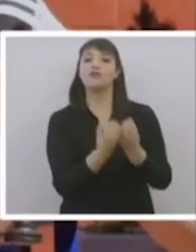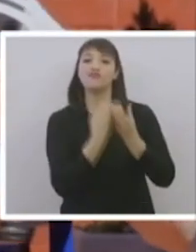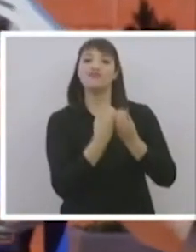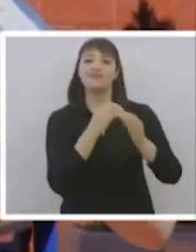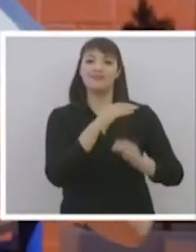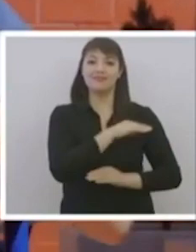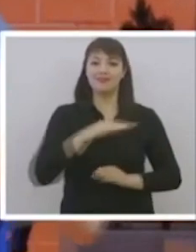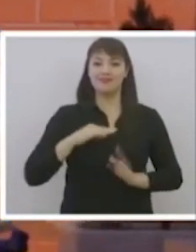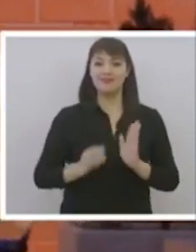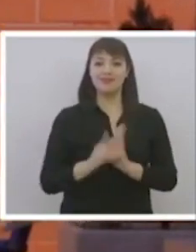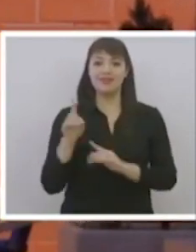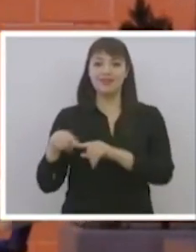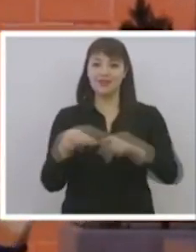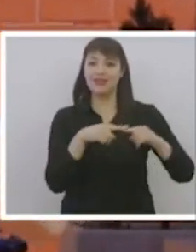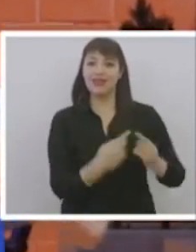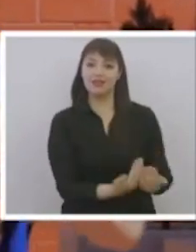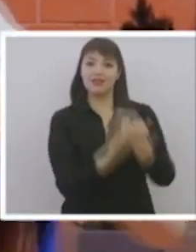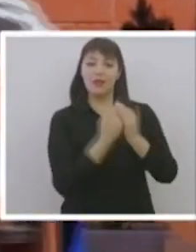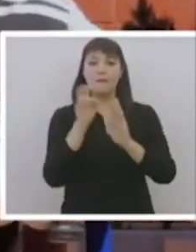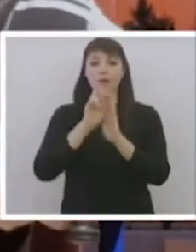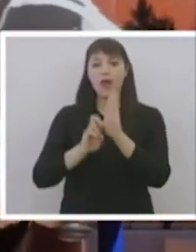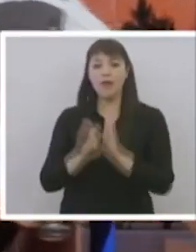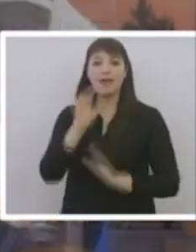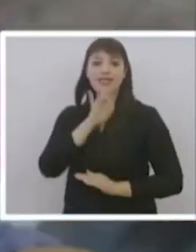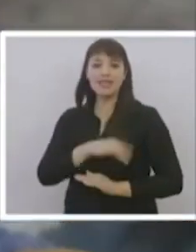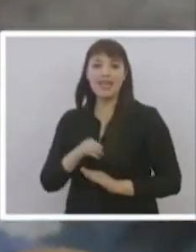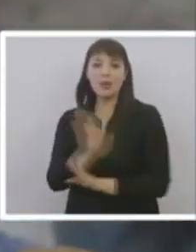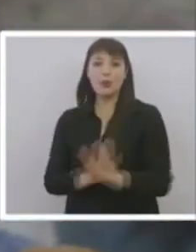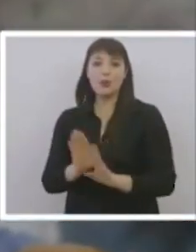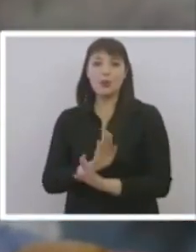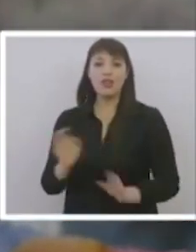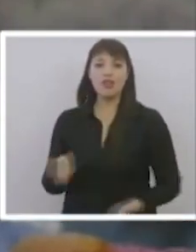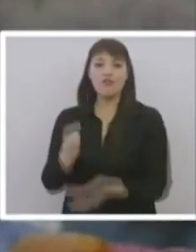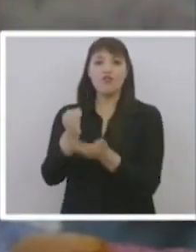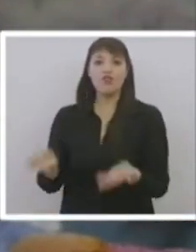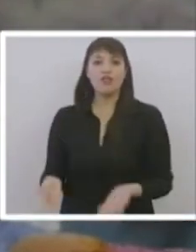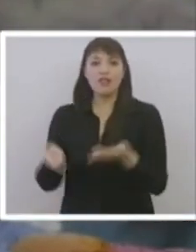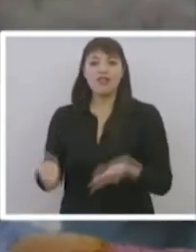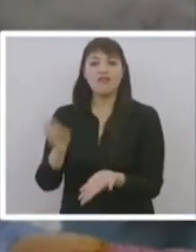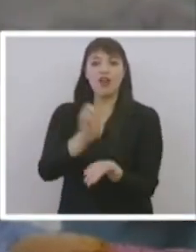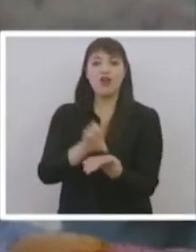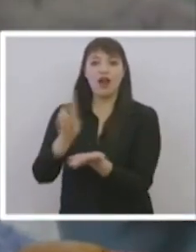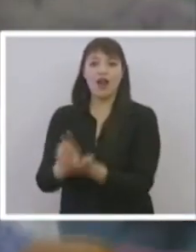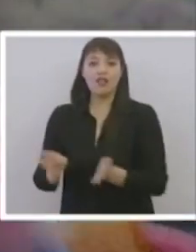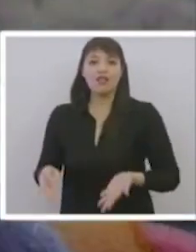día resultan ser totalmente insuficientes, donde muchas personas hoy en día mayores,